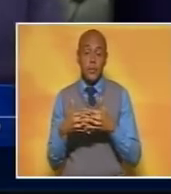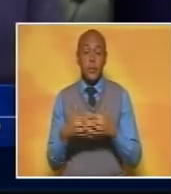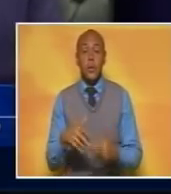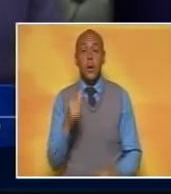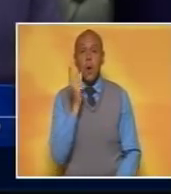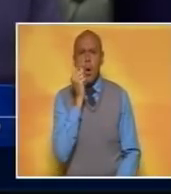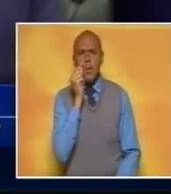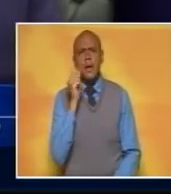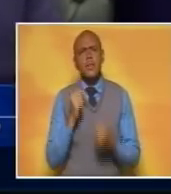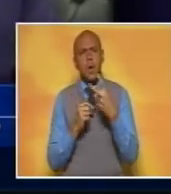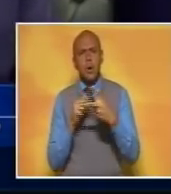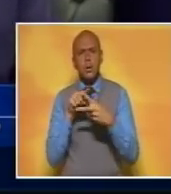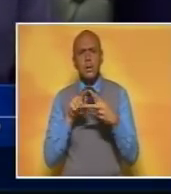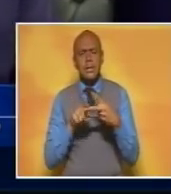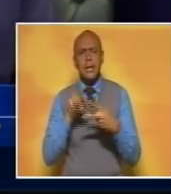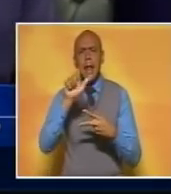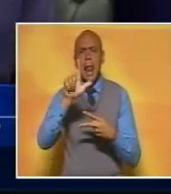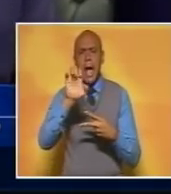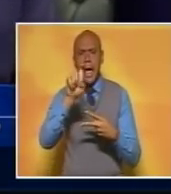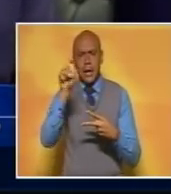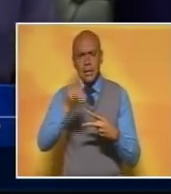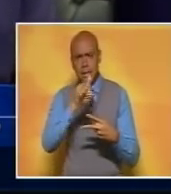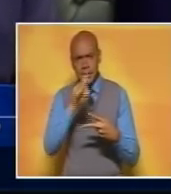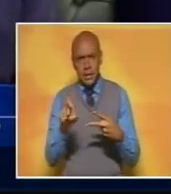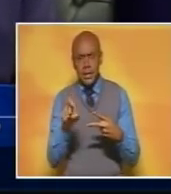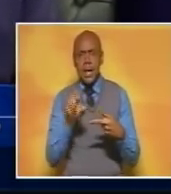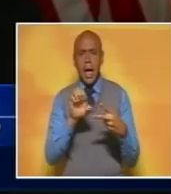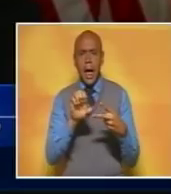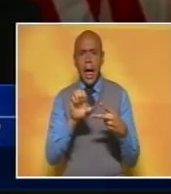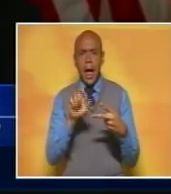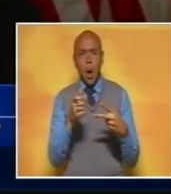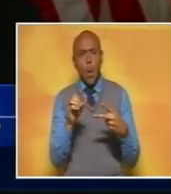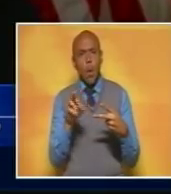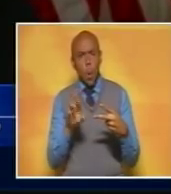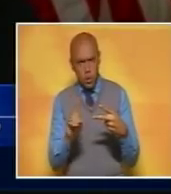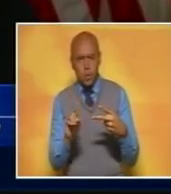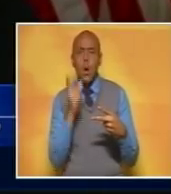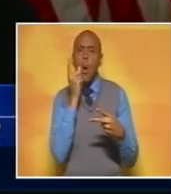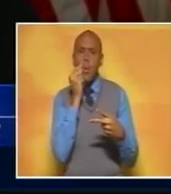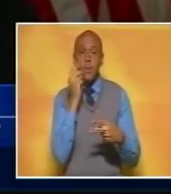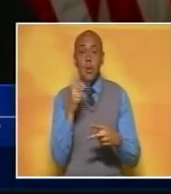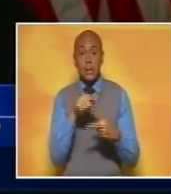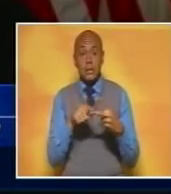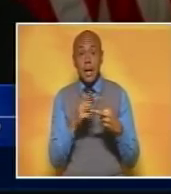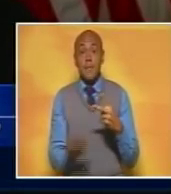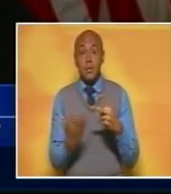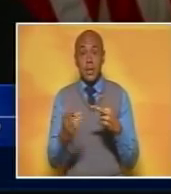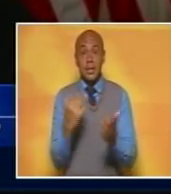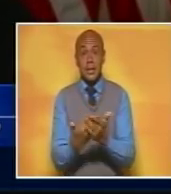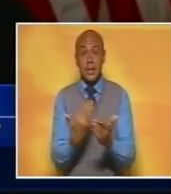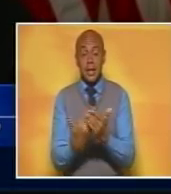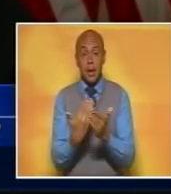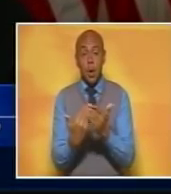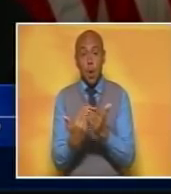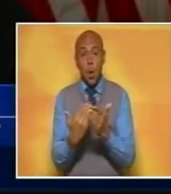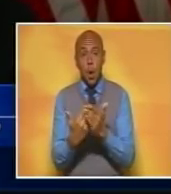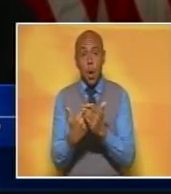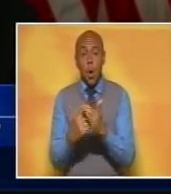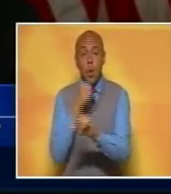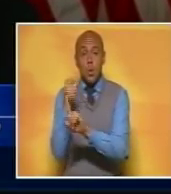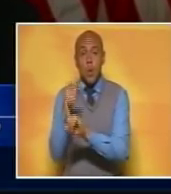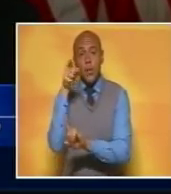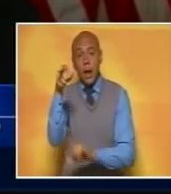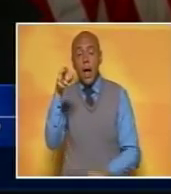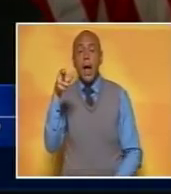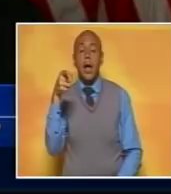Lev Parnas e Igor Furman, considerados testigos claves en la investigación de juicio político contra Trump y quienes